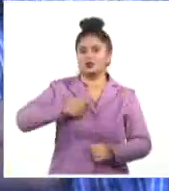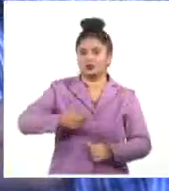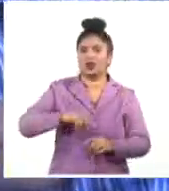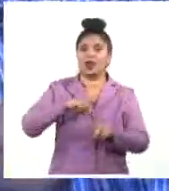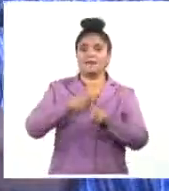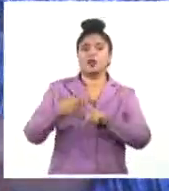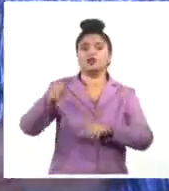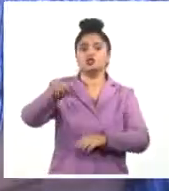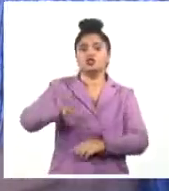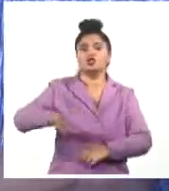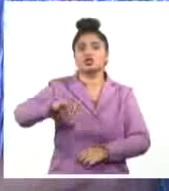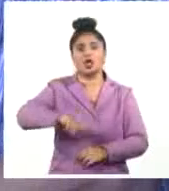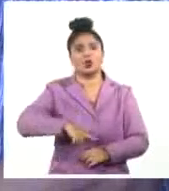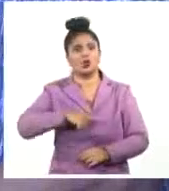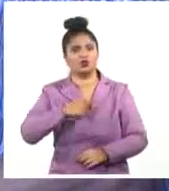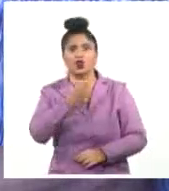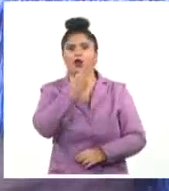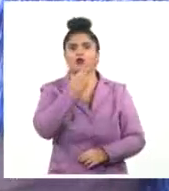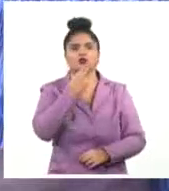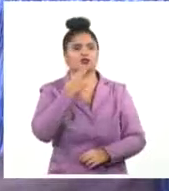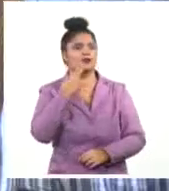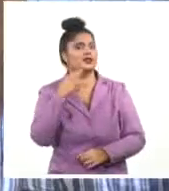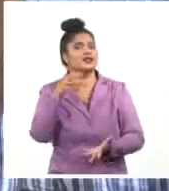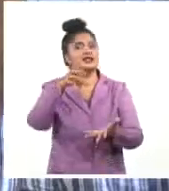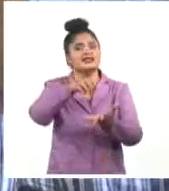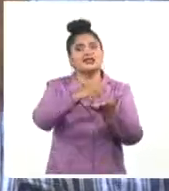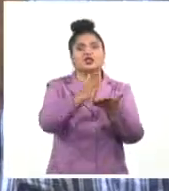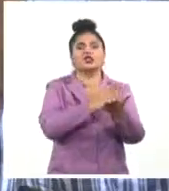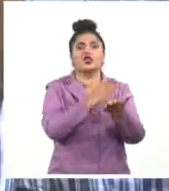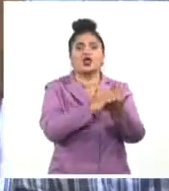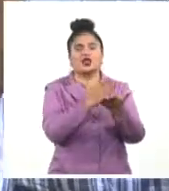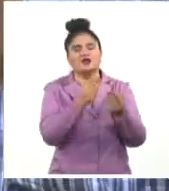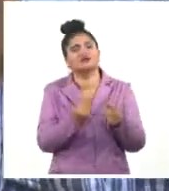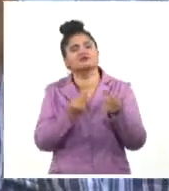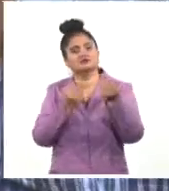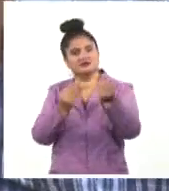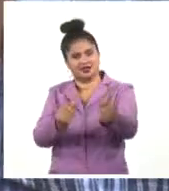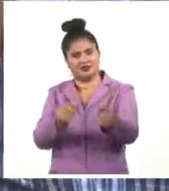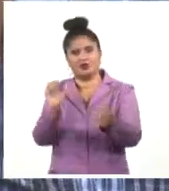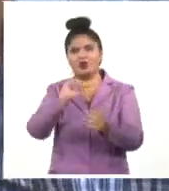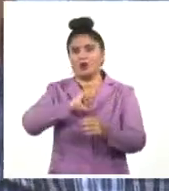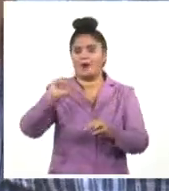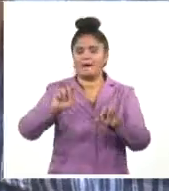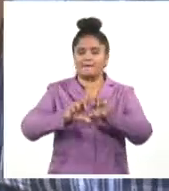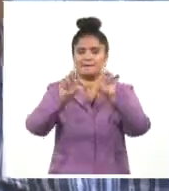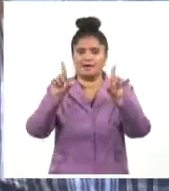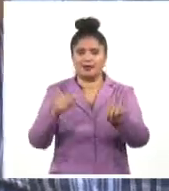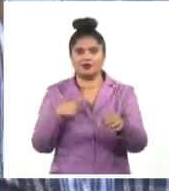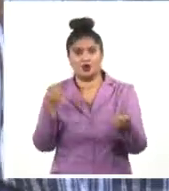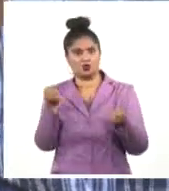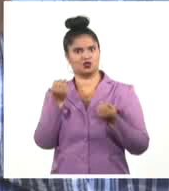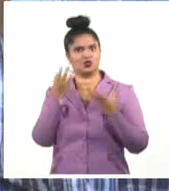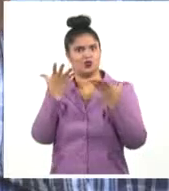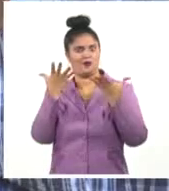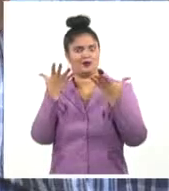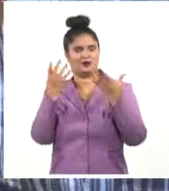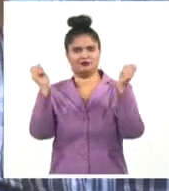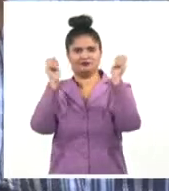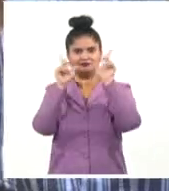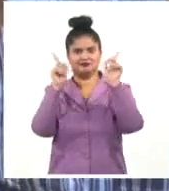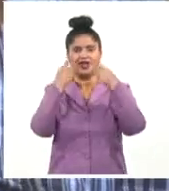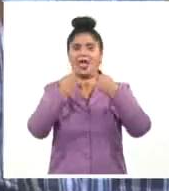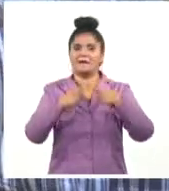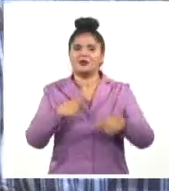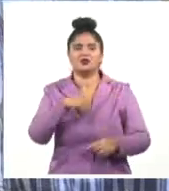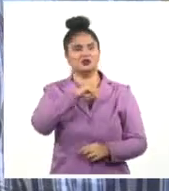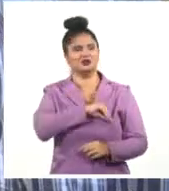Martí y el Centro del Libro en el Territorio. Me sorprendió, pero me sentí agradecido infinitamente, porque ver que